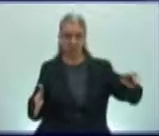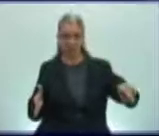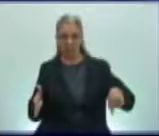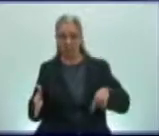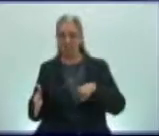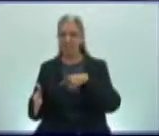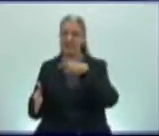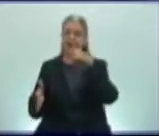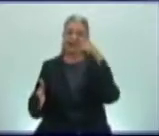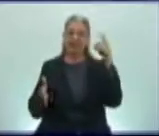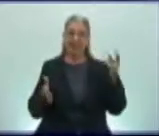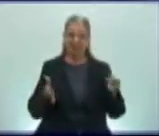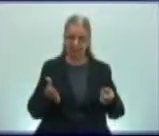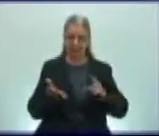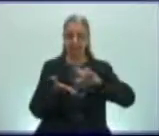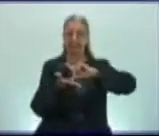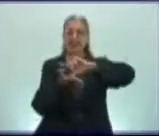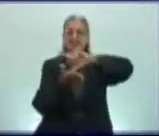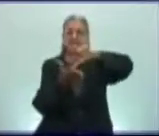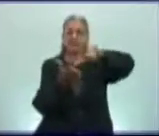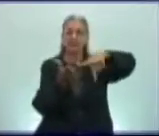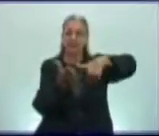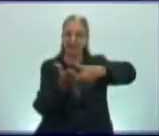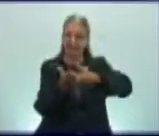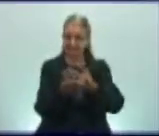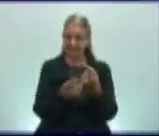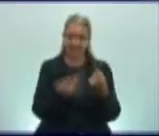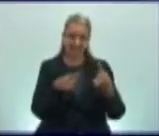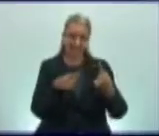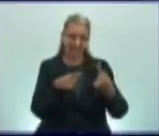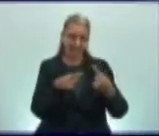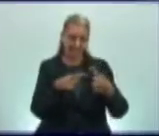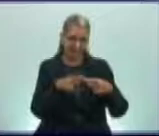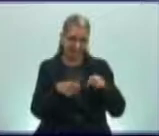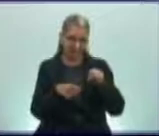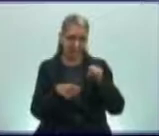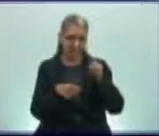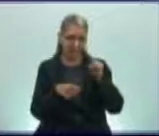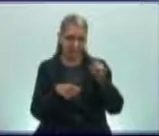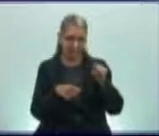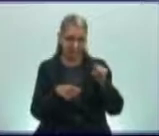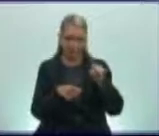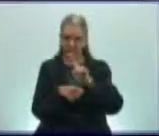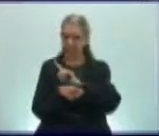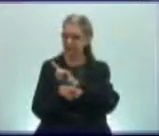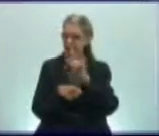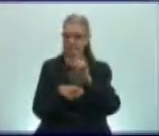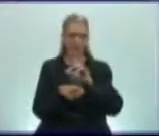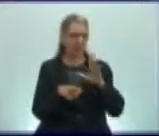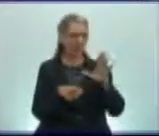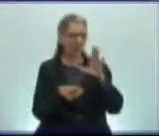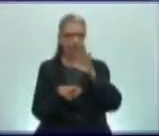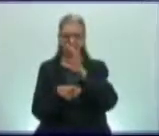una circunferencia. Por tanto, estamos hablando de un radio.